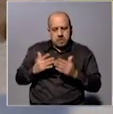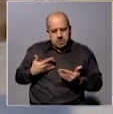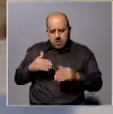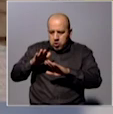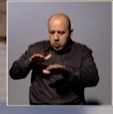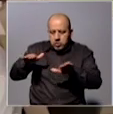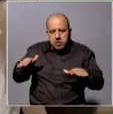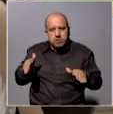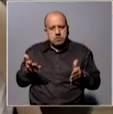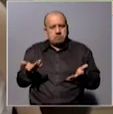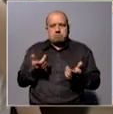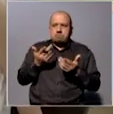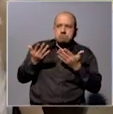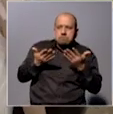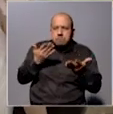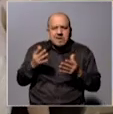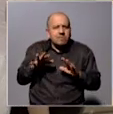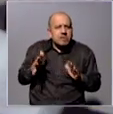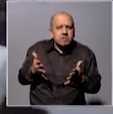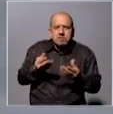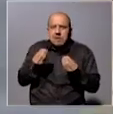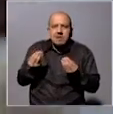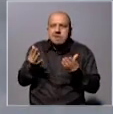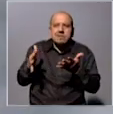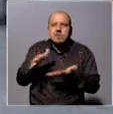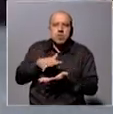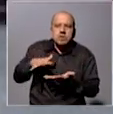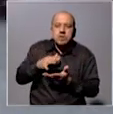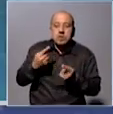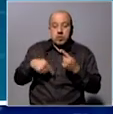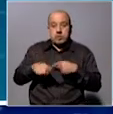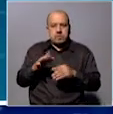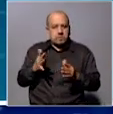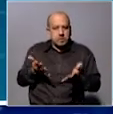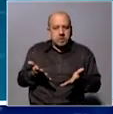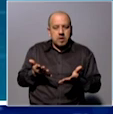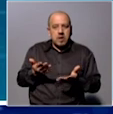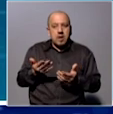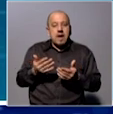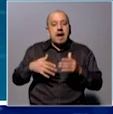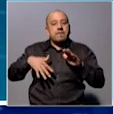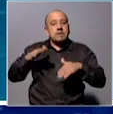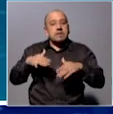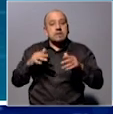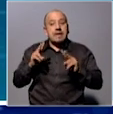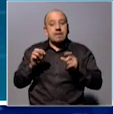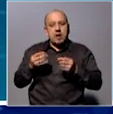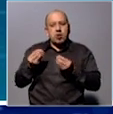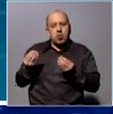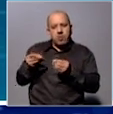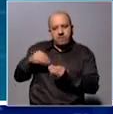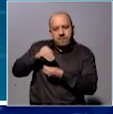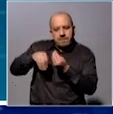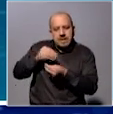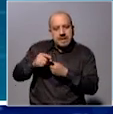niños, las niñas dijeron, ¿qué pasa? Y se cambian muchas veces el funcionamiento